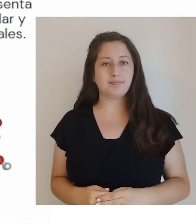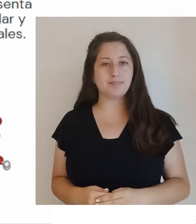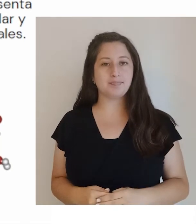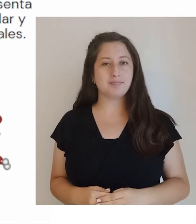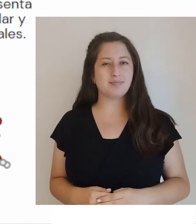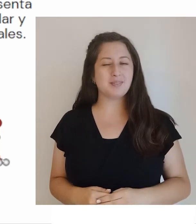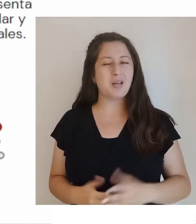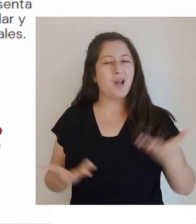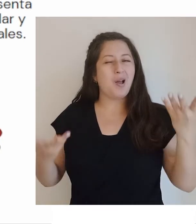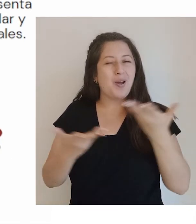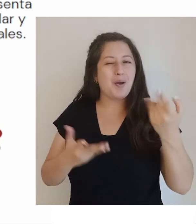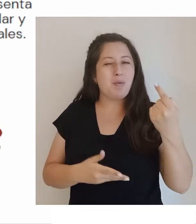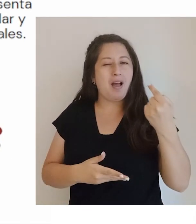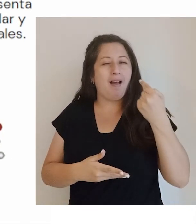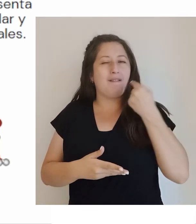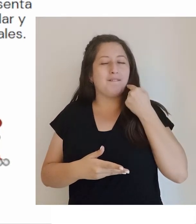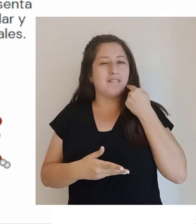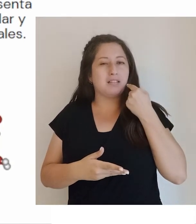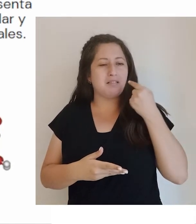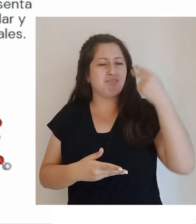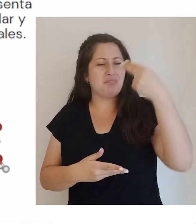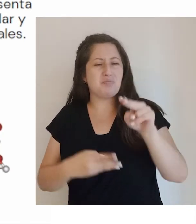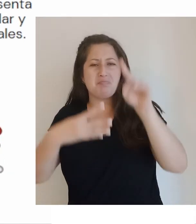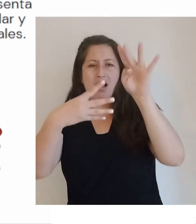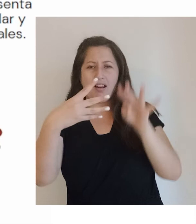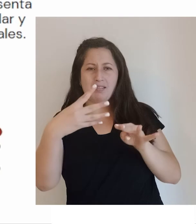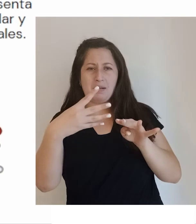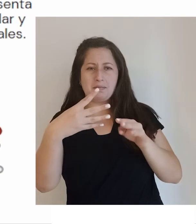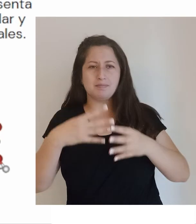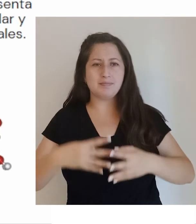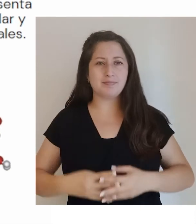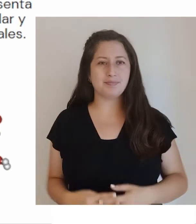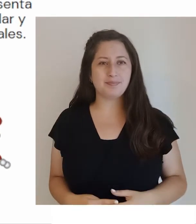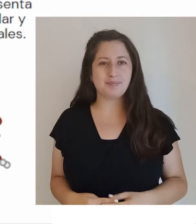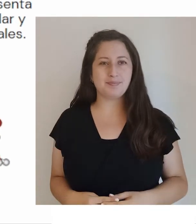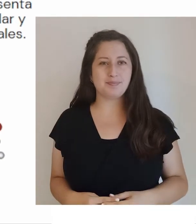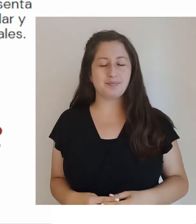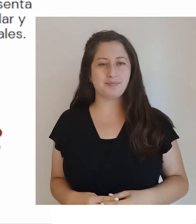¿Qué tipo de consecuencias podrá tener en sus propiedades o características?